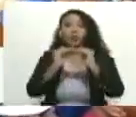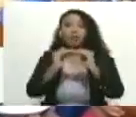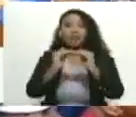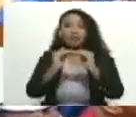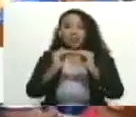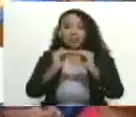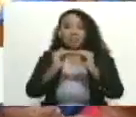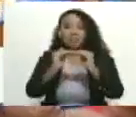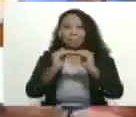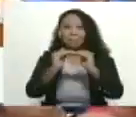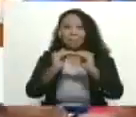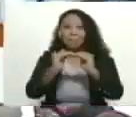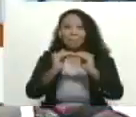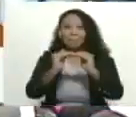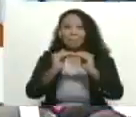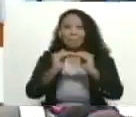¿Ah?